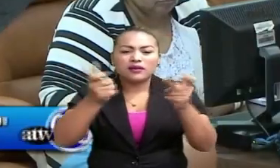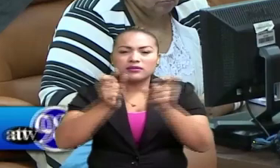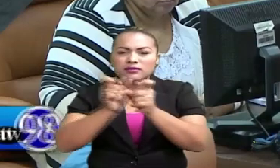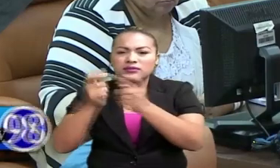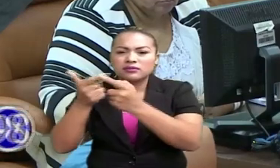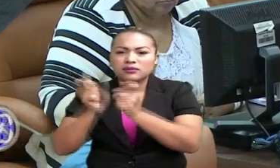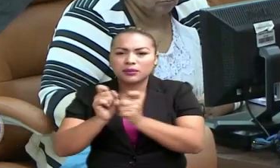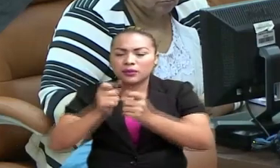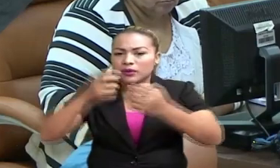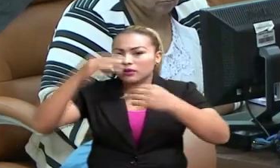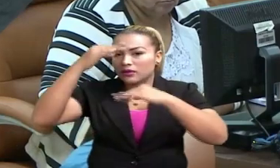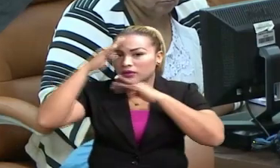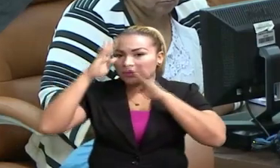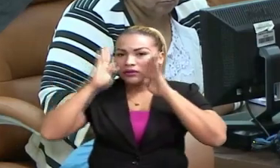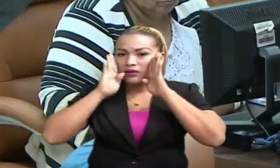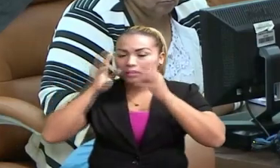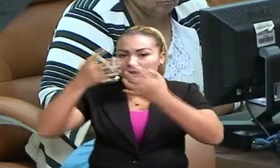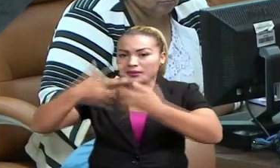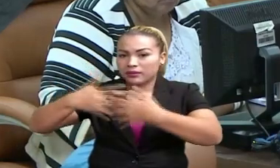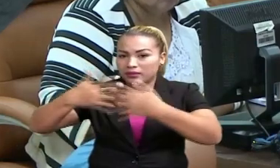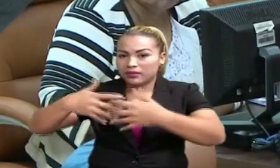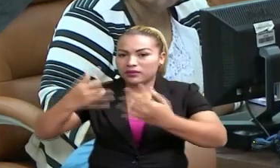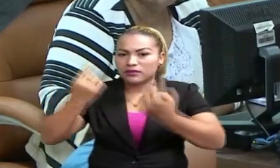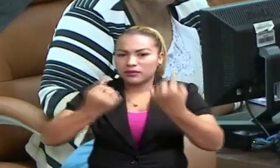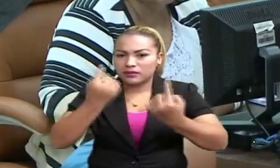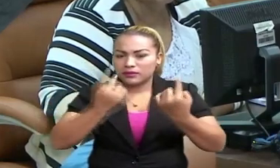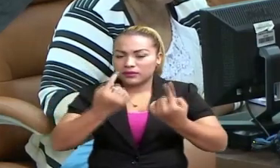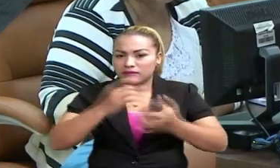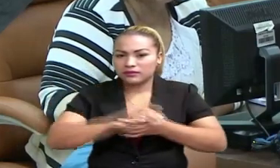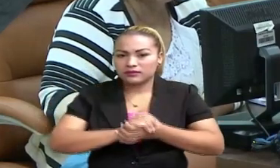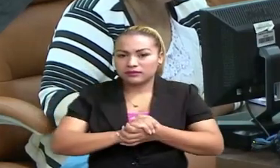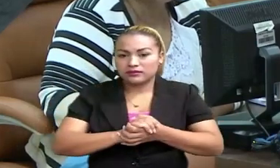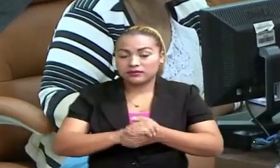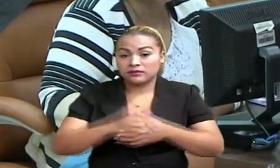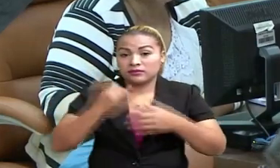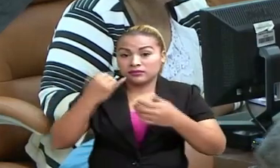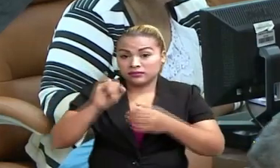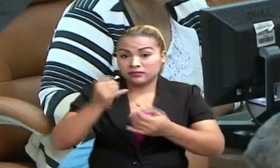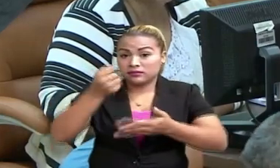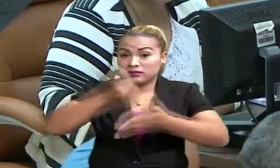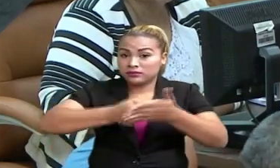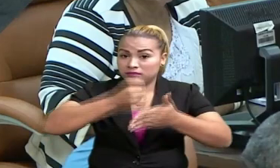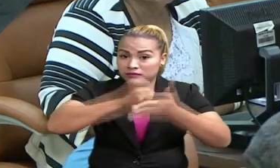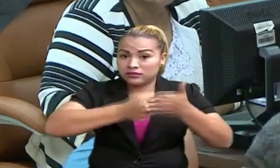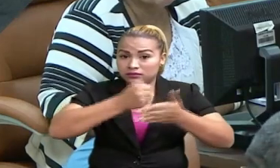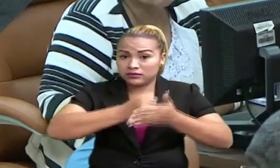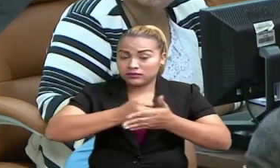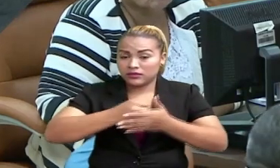Si para nosotros defender sector privado es defender al